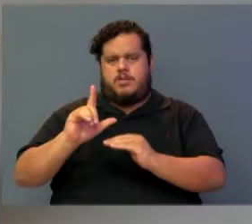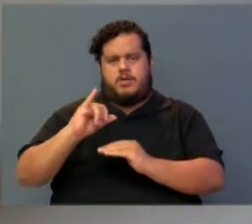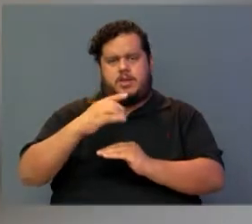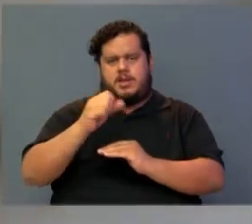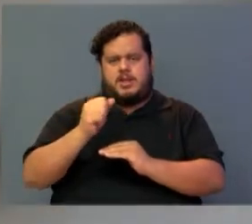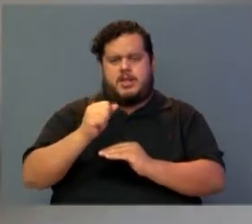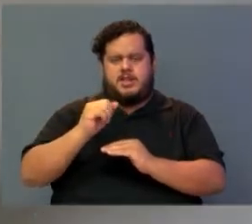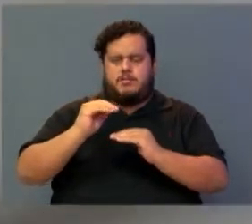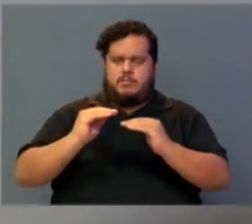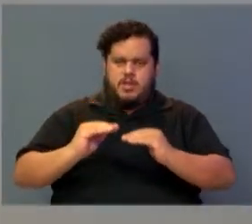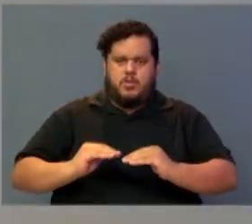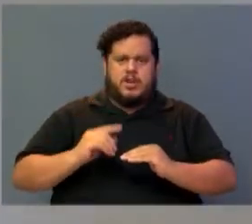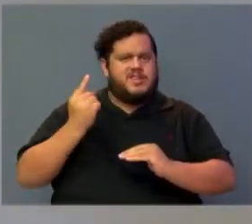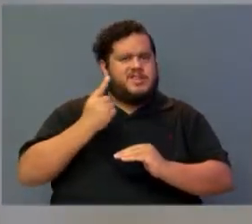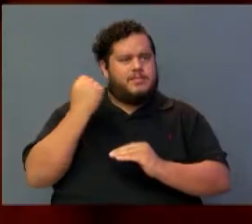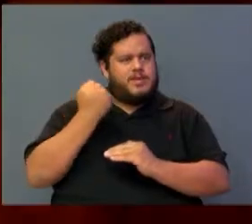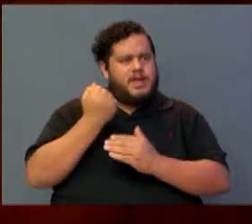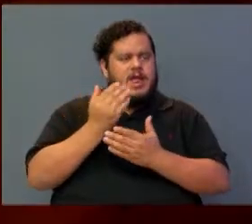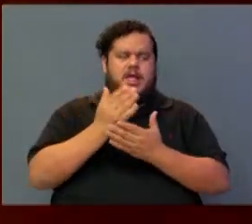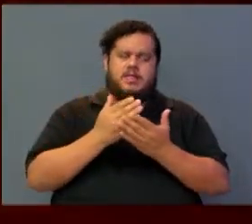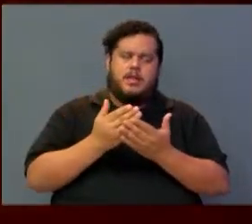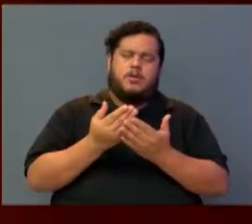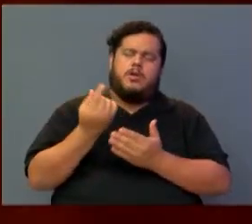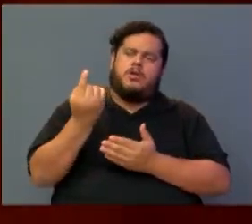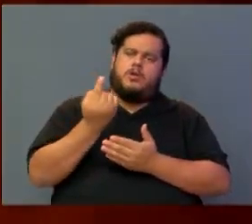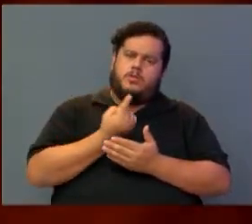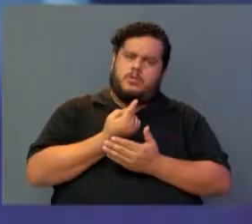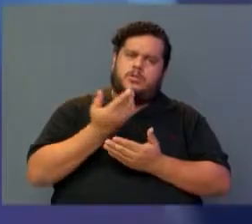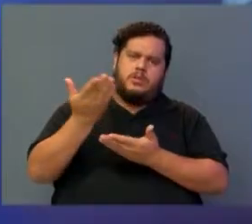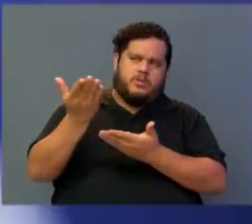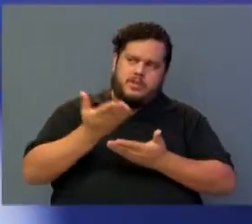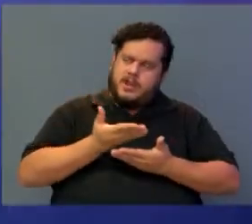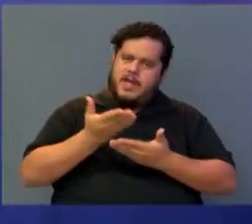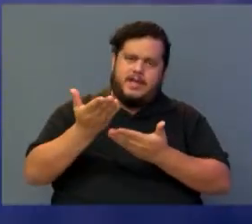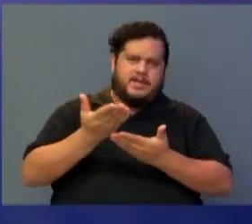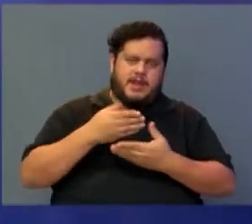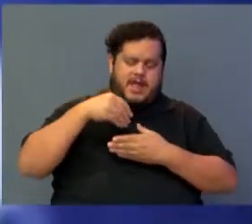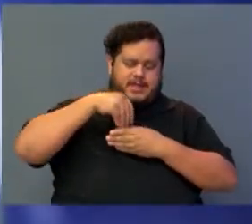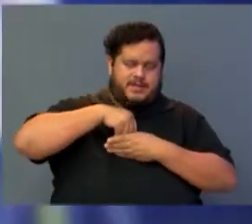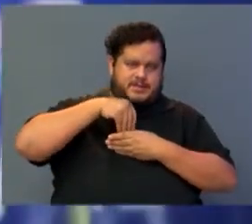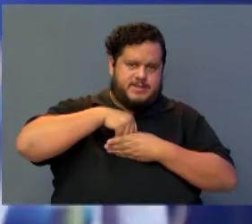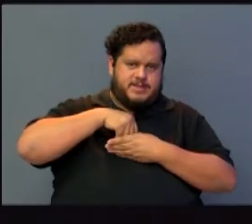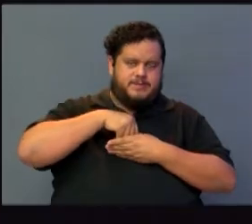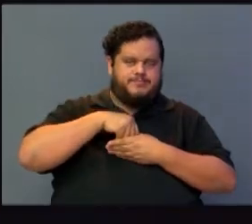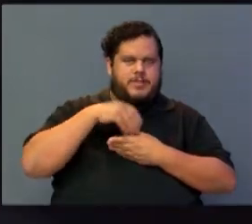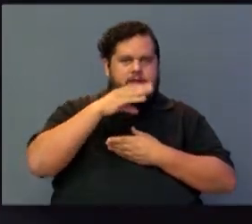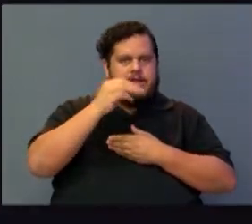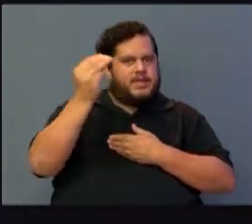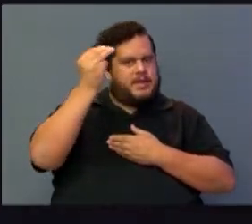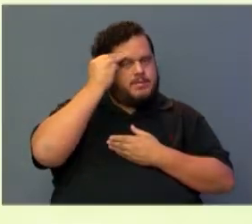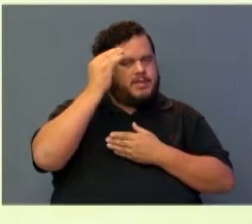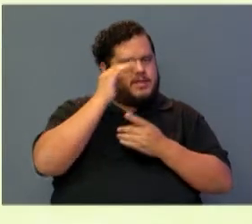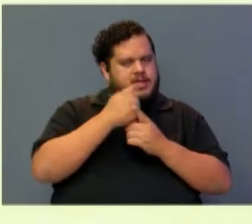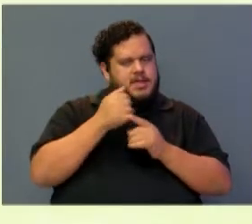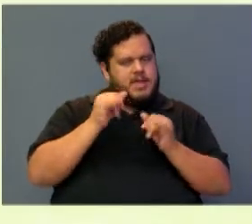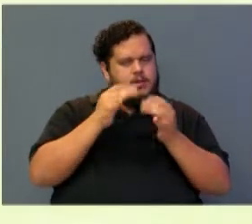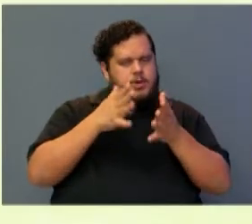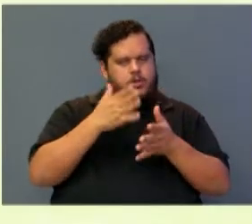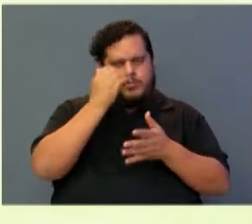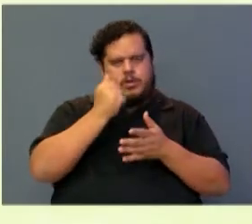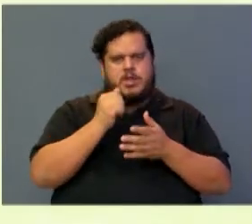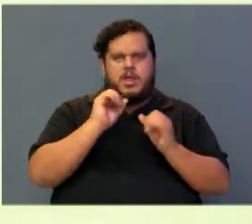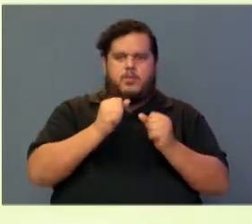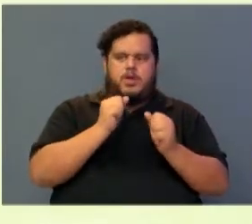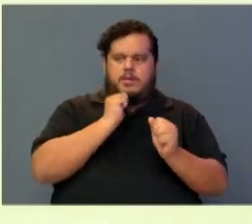ganar. Entonces eso es algo que uno viene trayendo y viene trayendo. Y también la mente de cada jugador, porque puede el jugador pasar